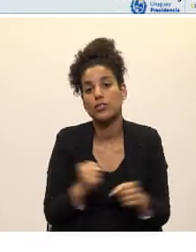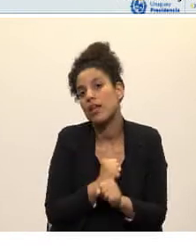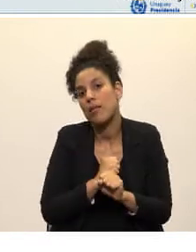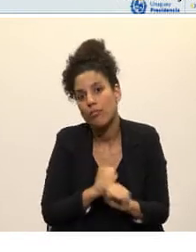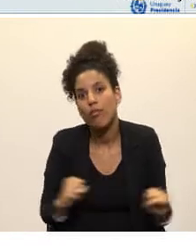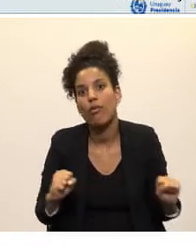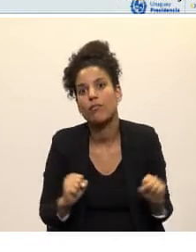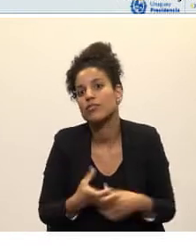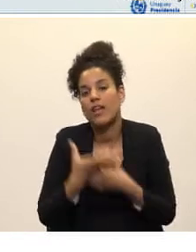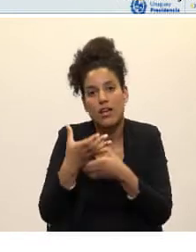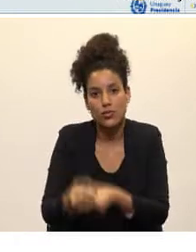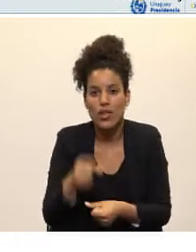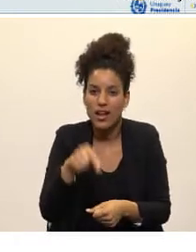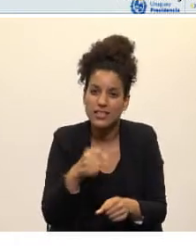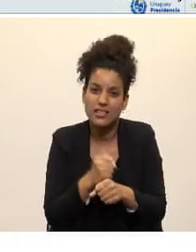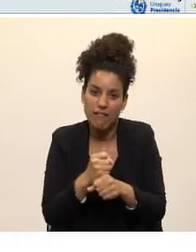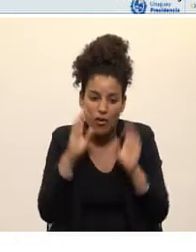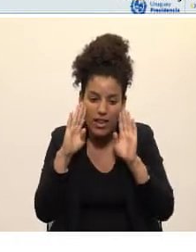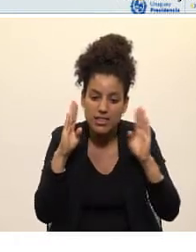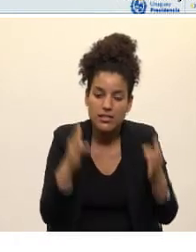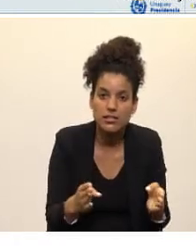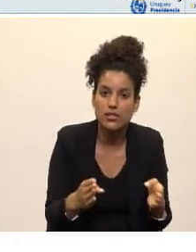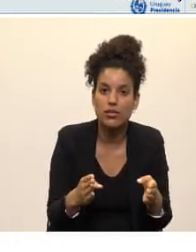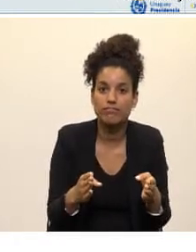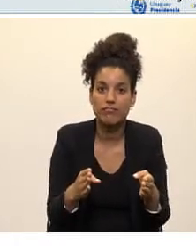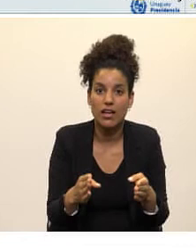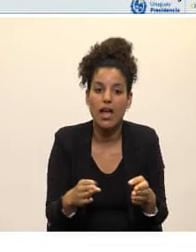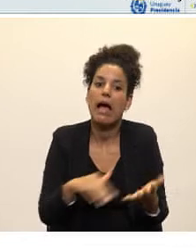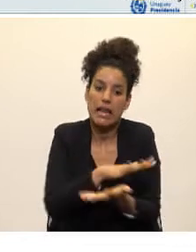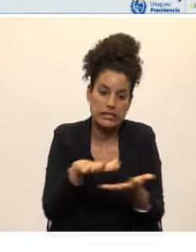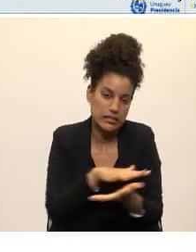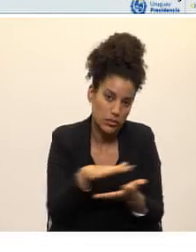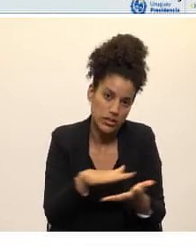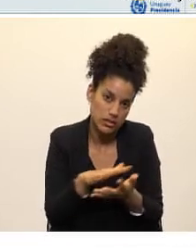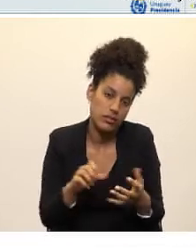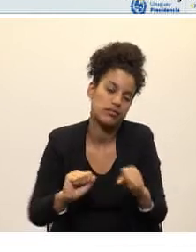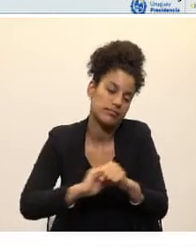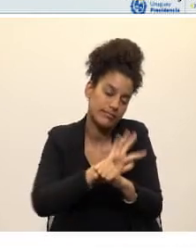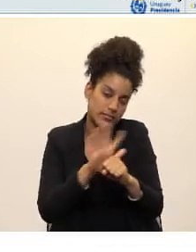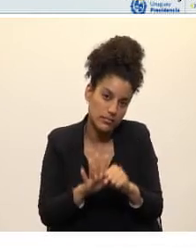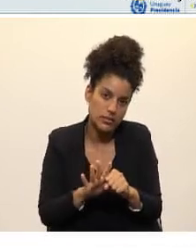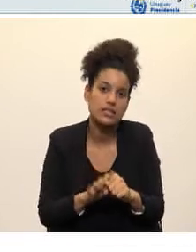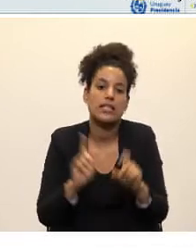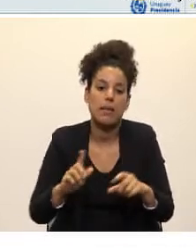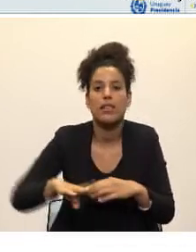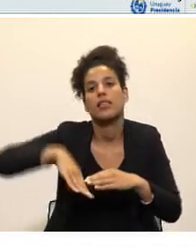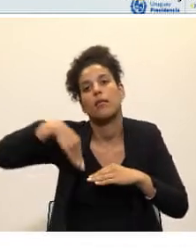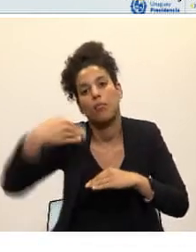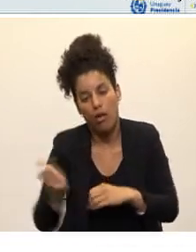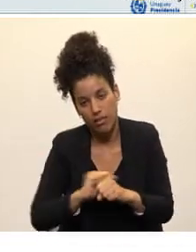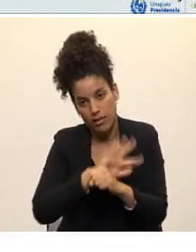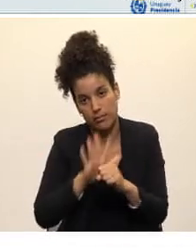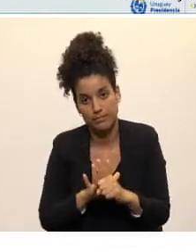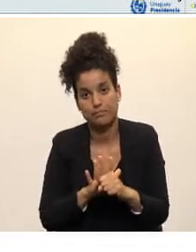esto favorecer la atención a la situación pandémica y pospandémica. De